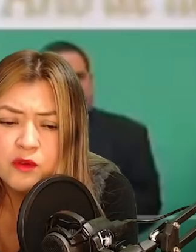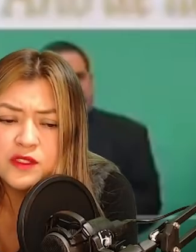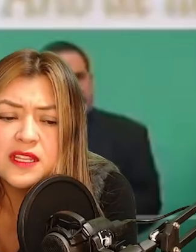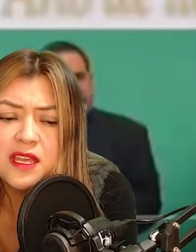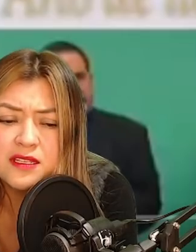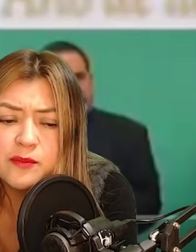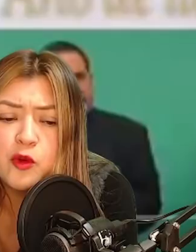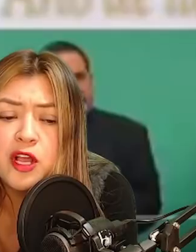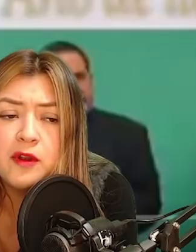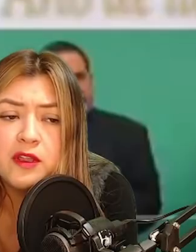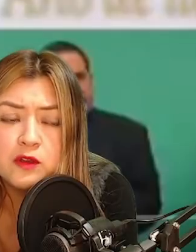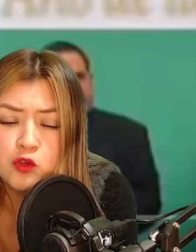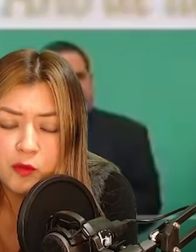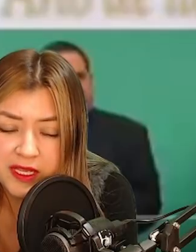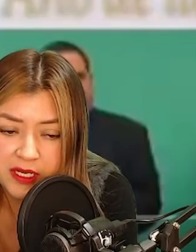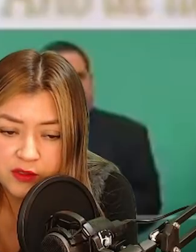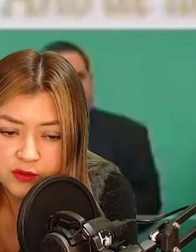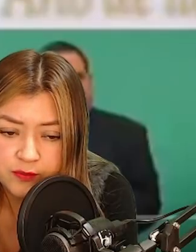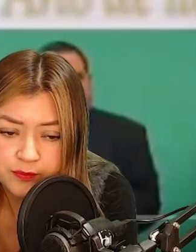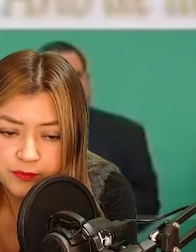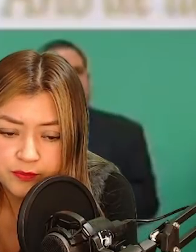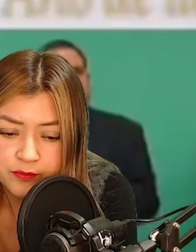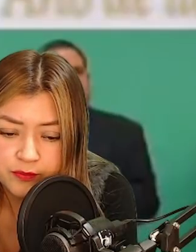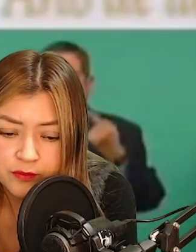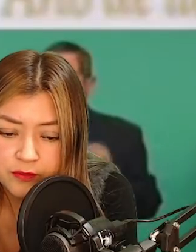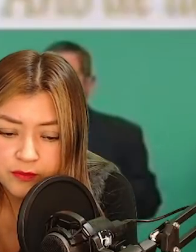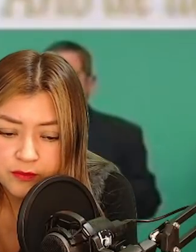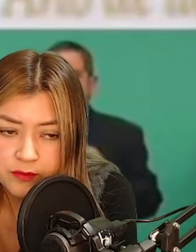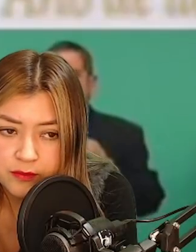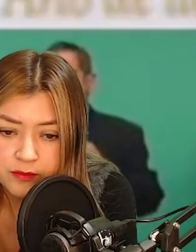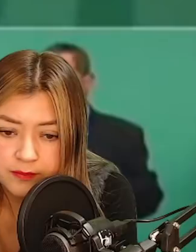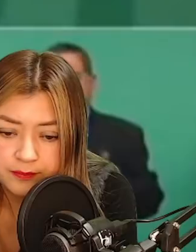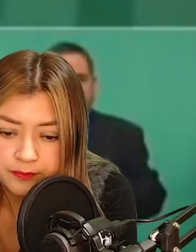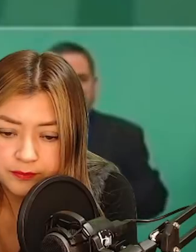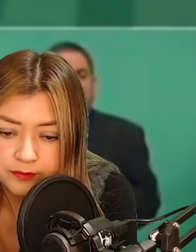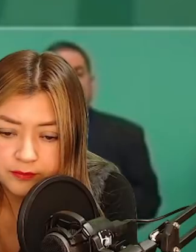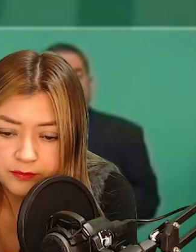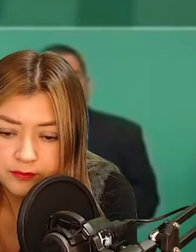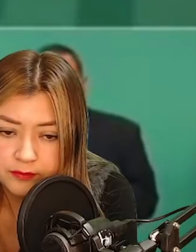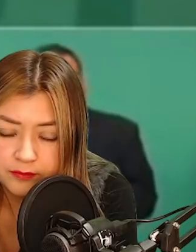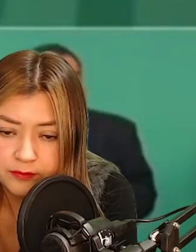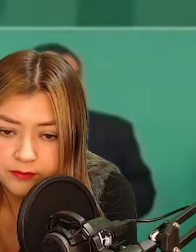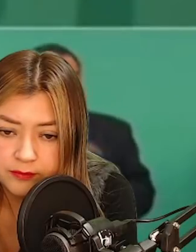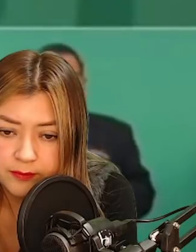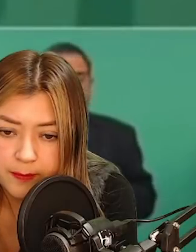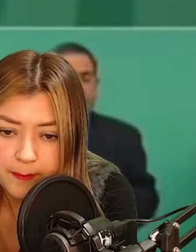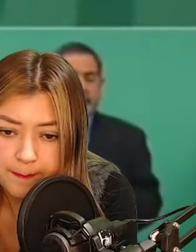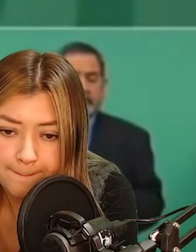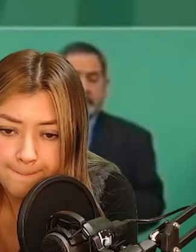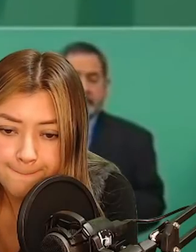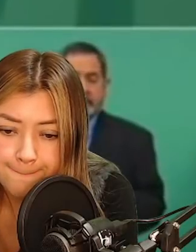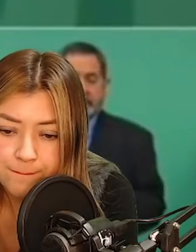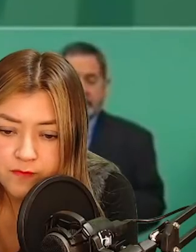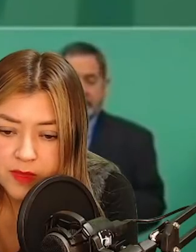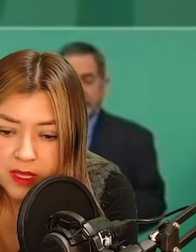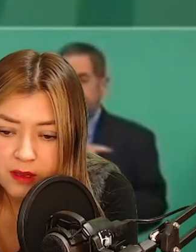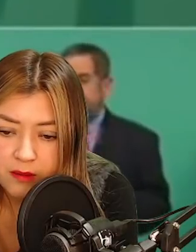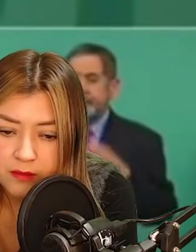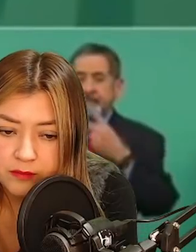no usted que dice póngame lo hay en los comentarios el ine acudió a la corte